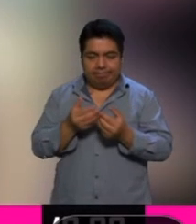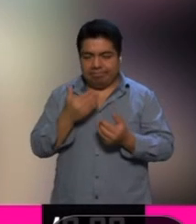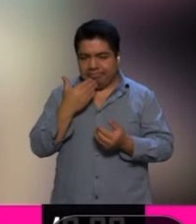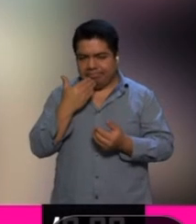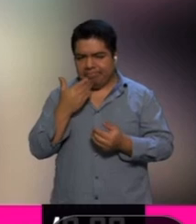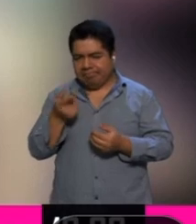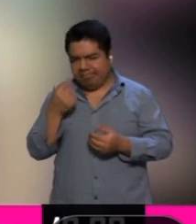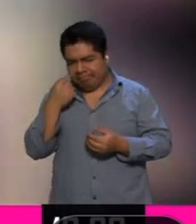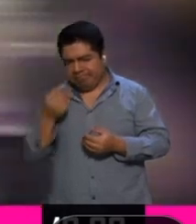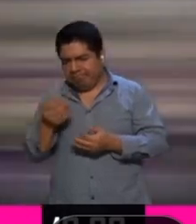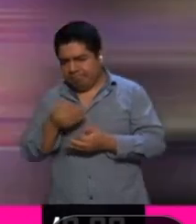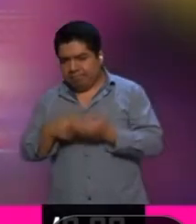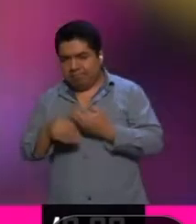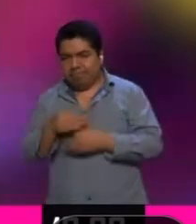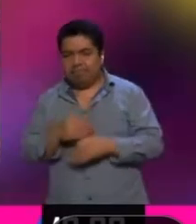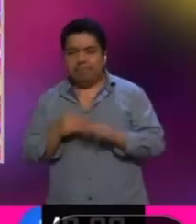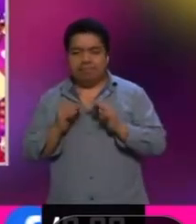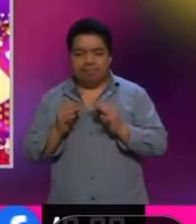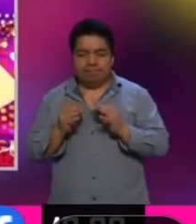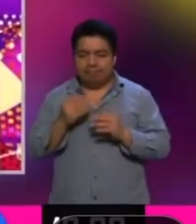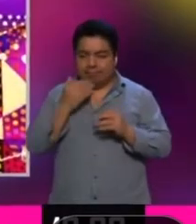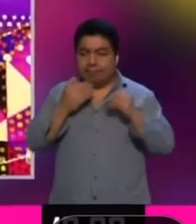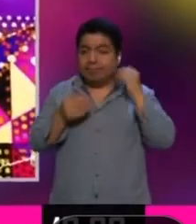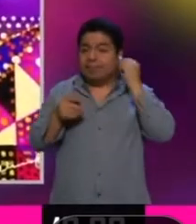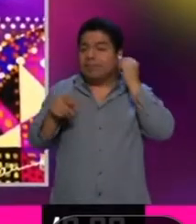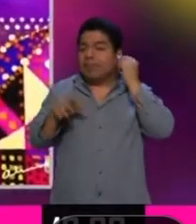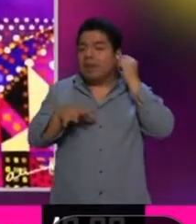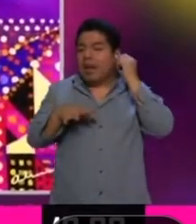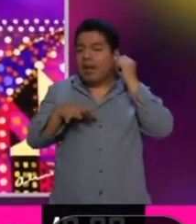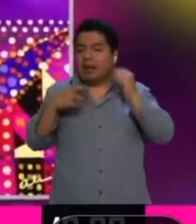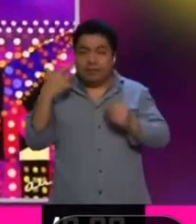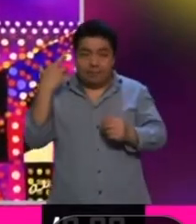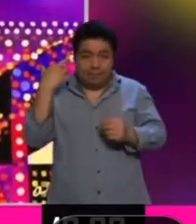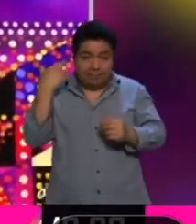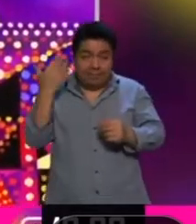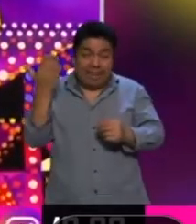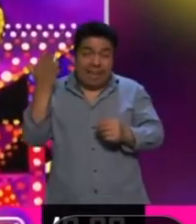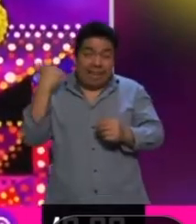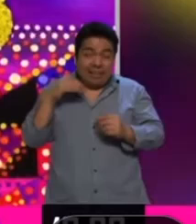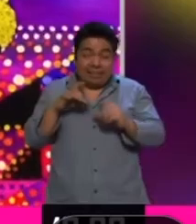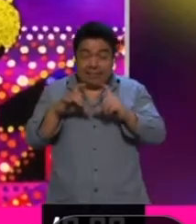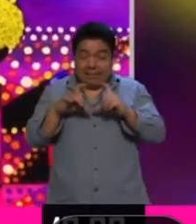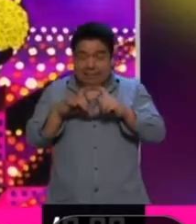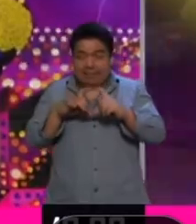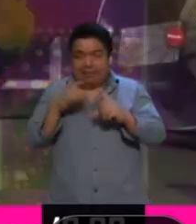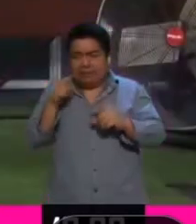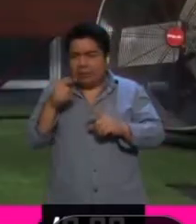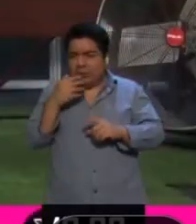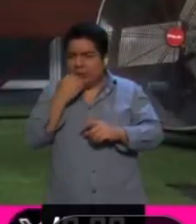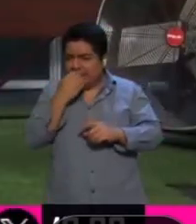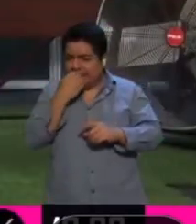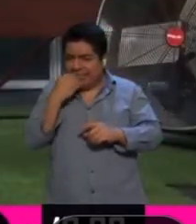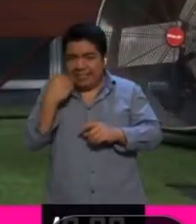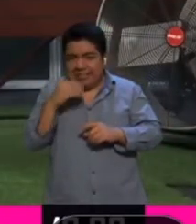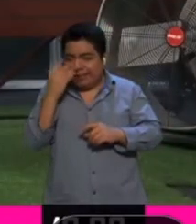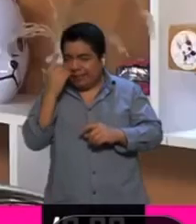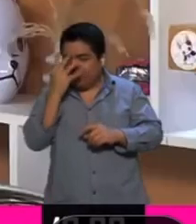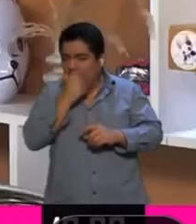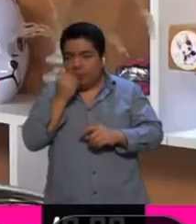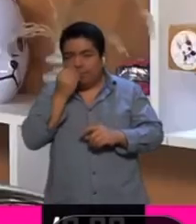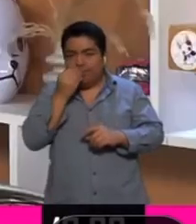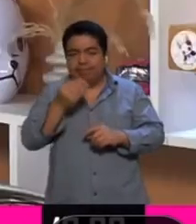ahí más cosas? Sí, fíjate que nosotros en una estación de radio, cuando el disco era mal, ¡ay, vean qué belleza! Sí, tripio, miren ustedes.